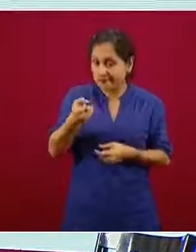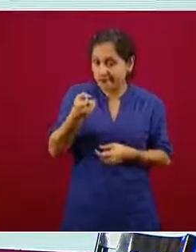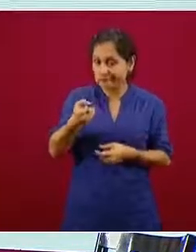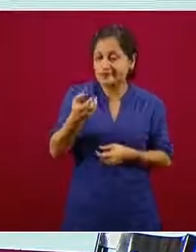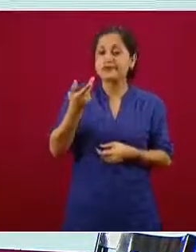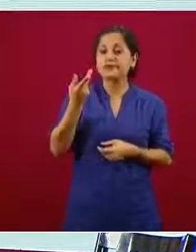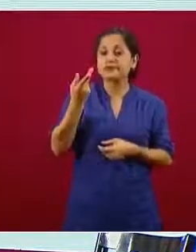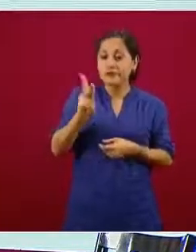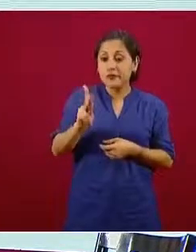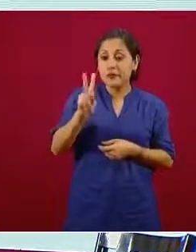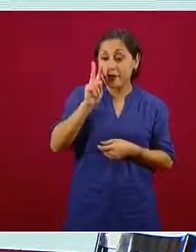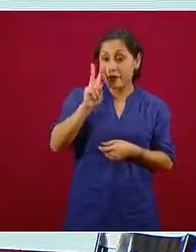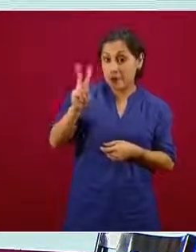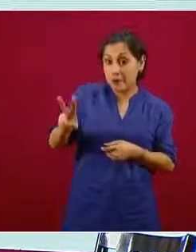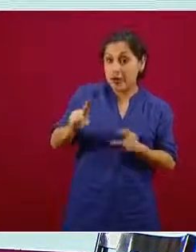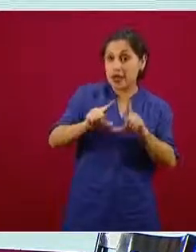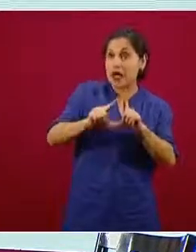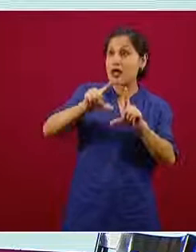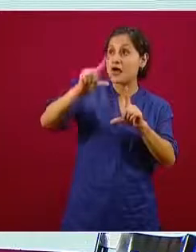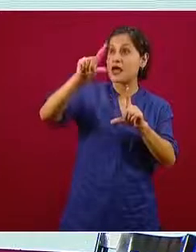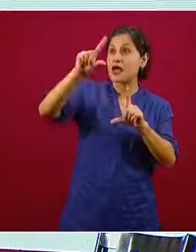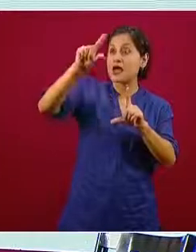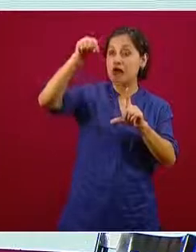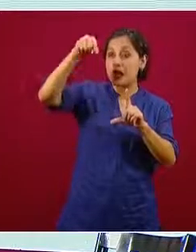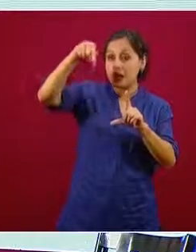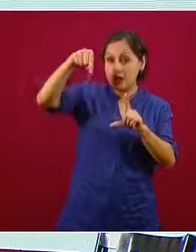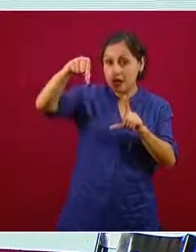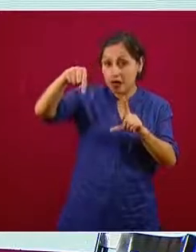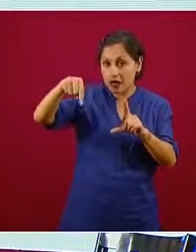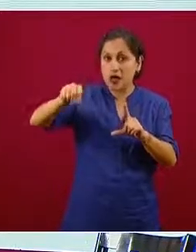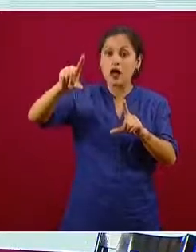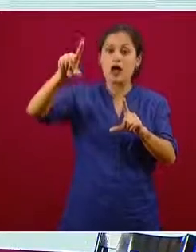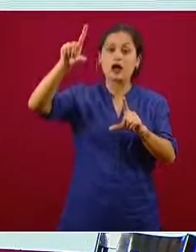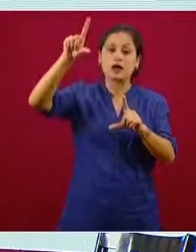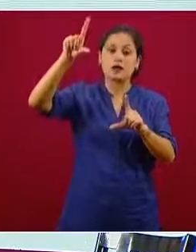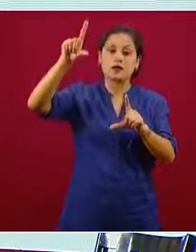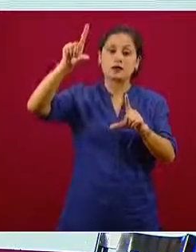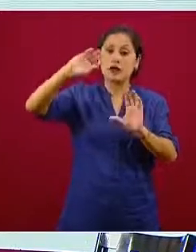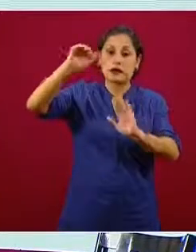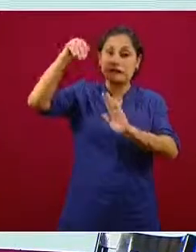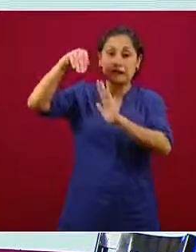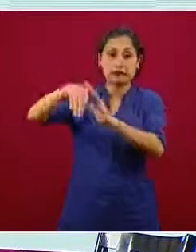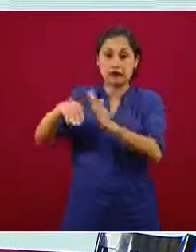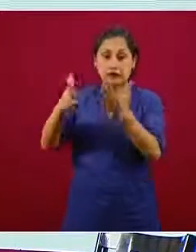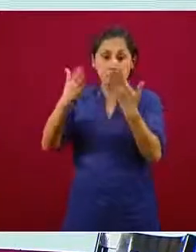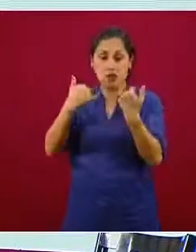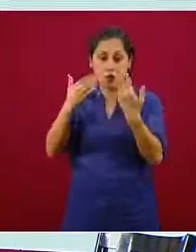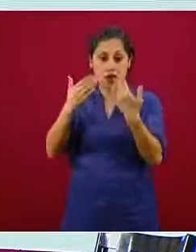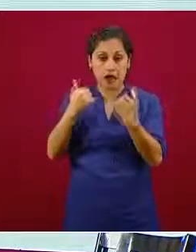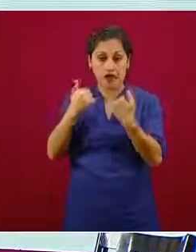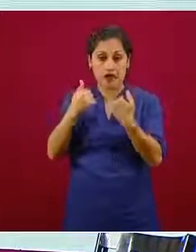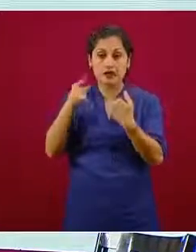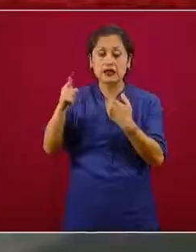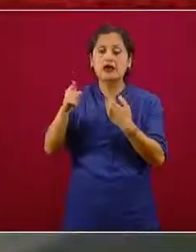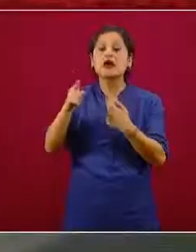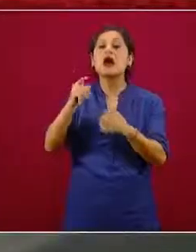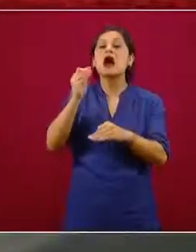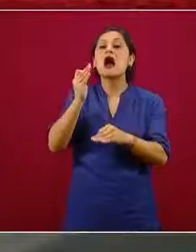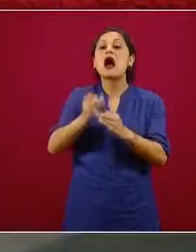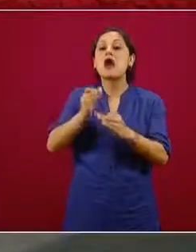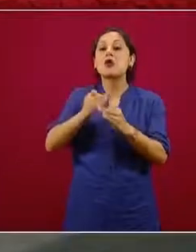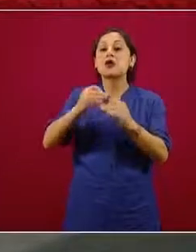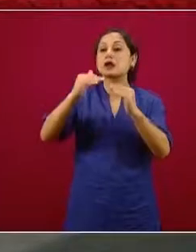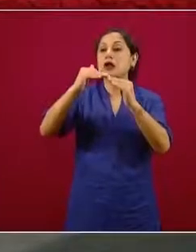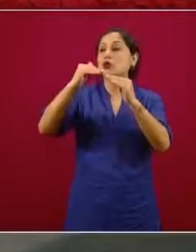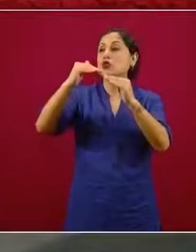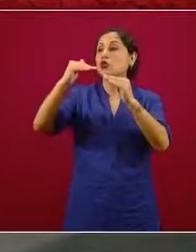patrón descendente como en su momento lo tuvo, aunque había rebasado un poco la curva de predicción, y está teniendo una meseta. Esto hoy